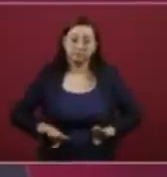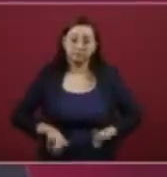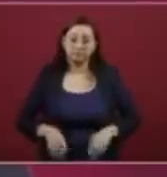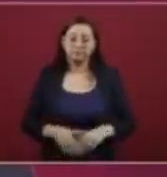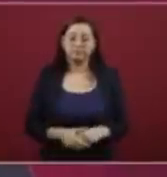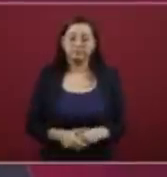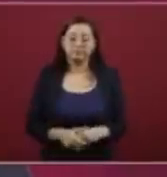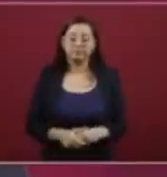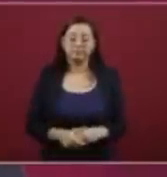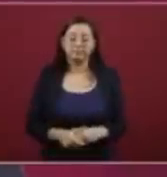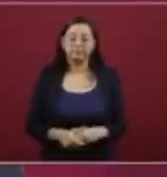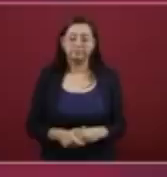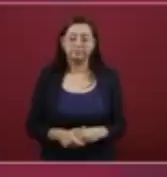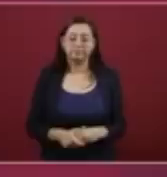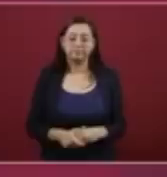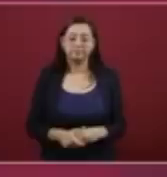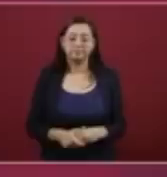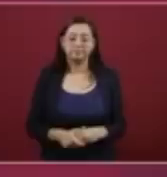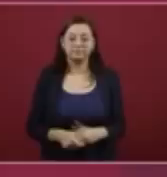Porque